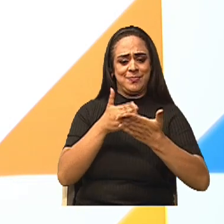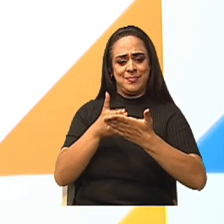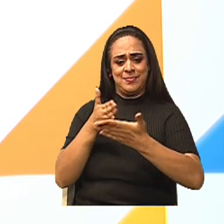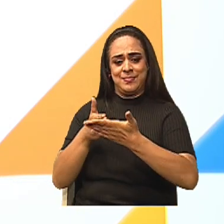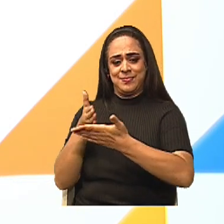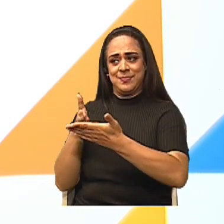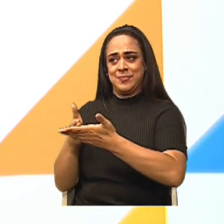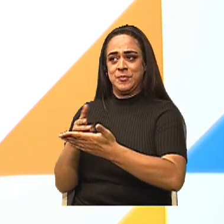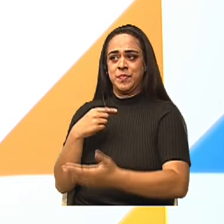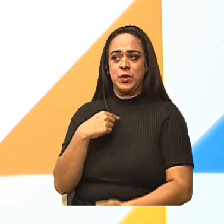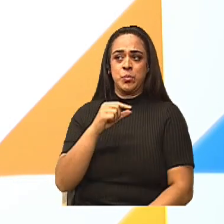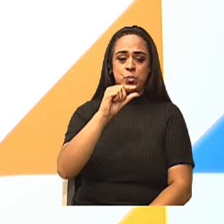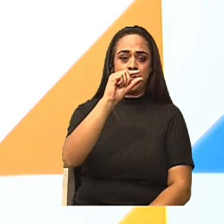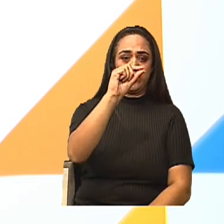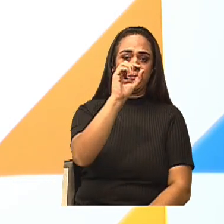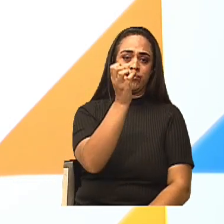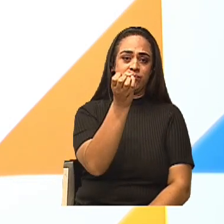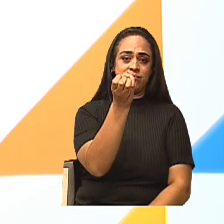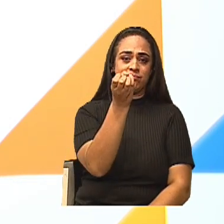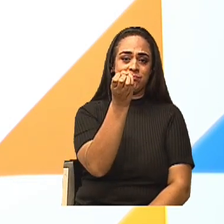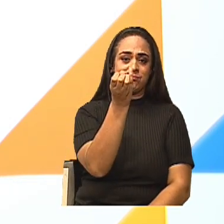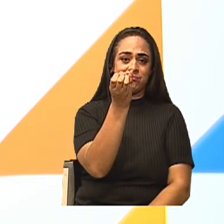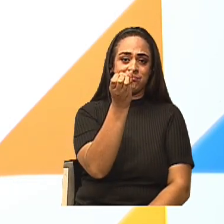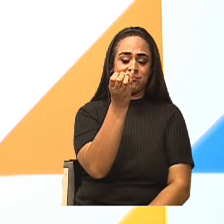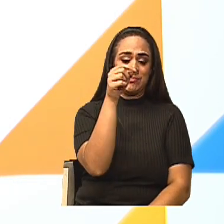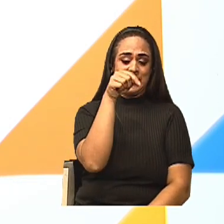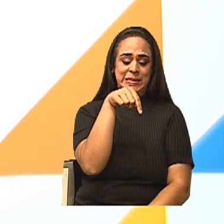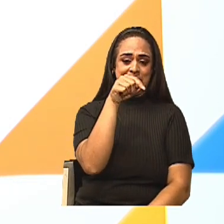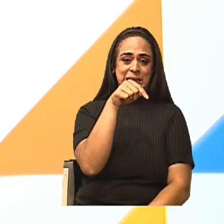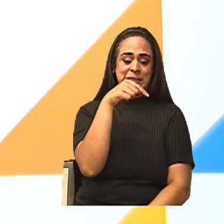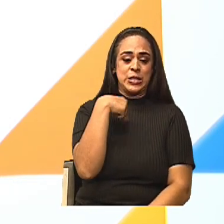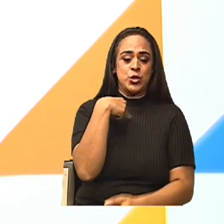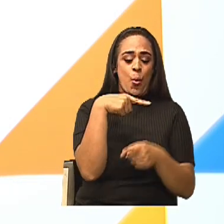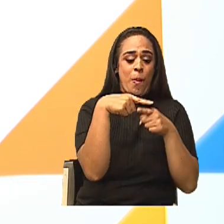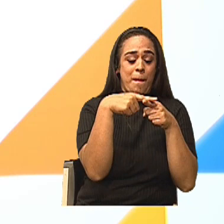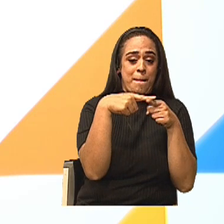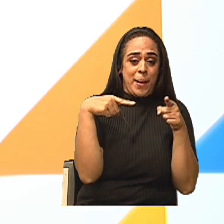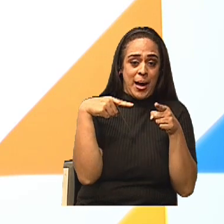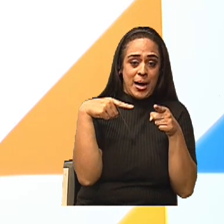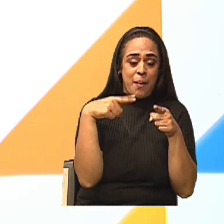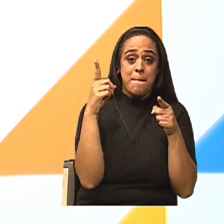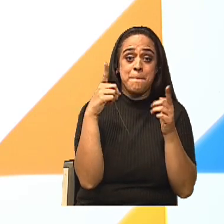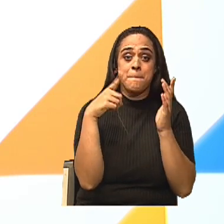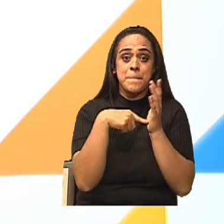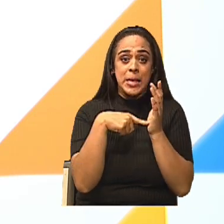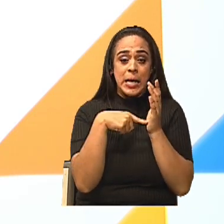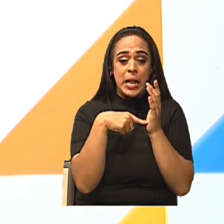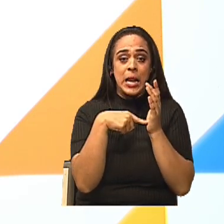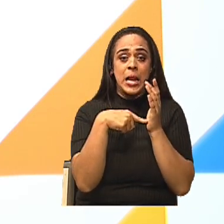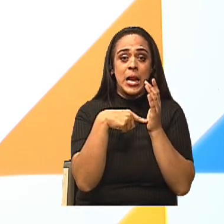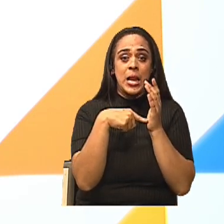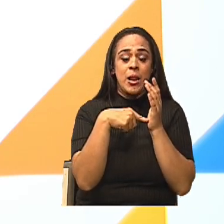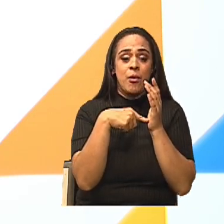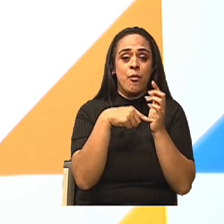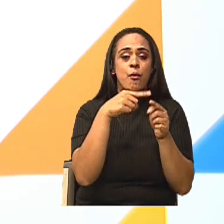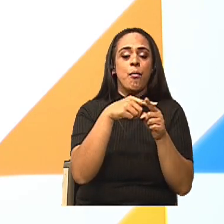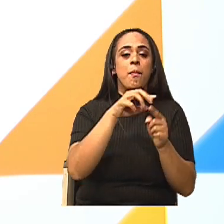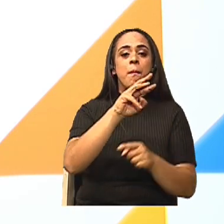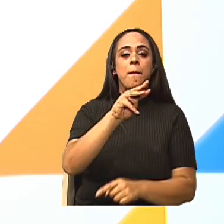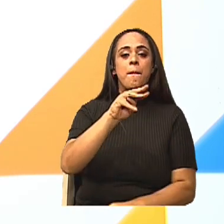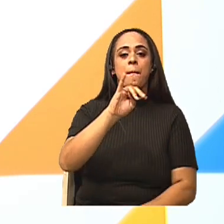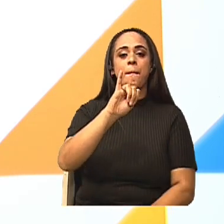obtiene este tamaño. Si este milímetro yo lo parto en 1000 partes más, se obtiene 1